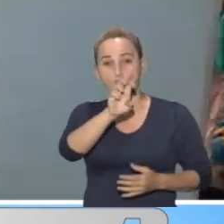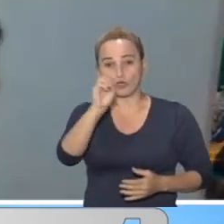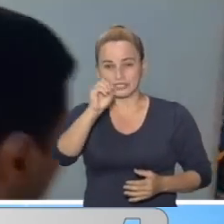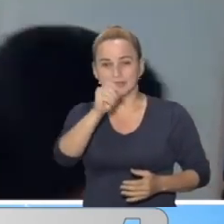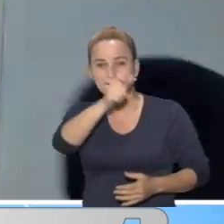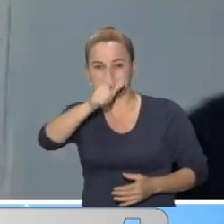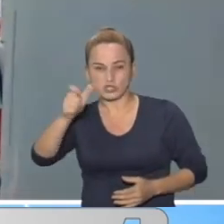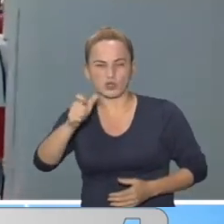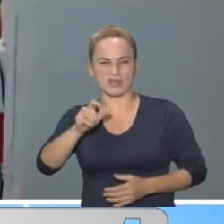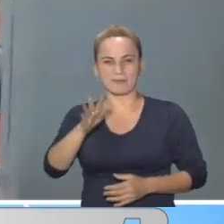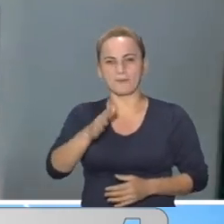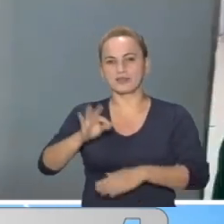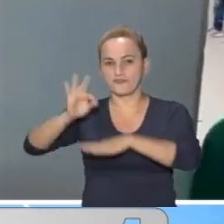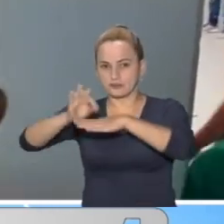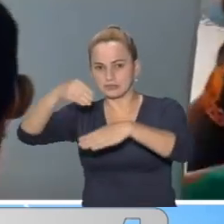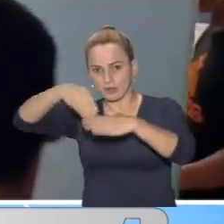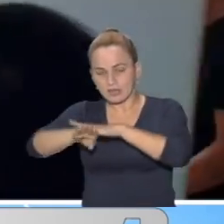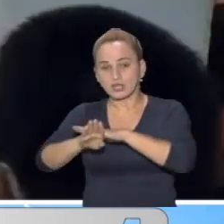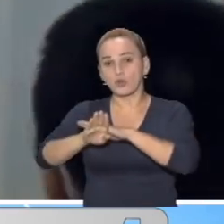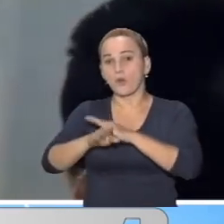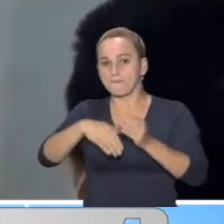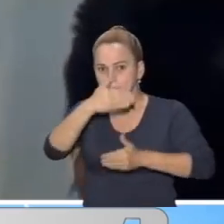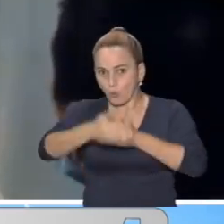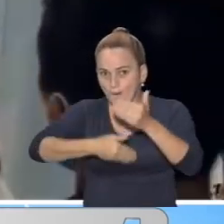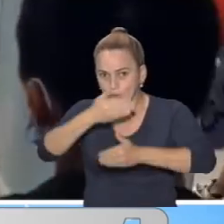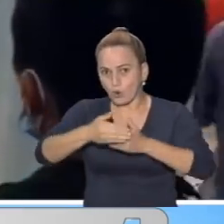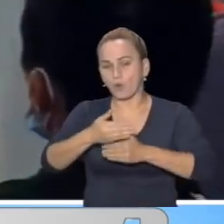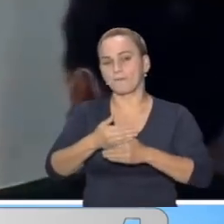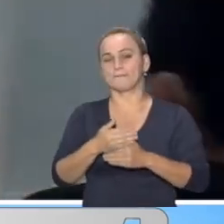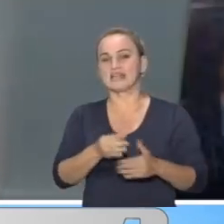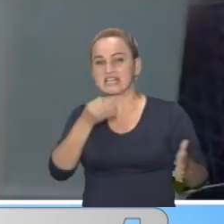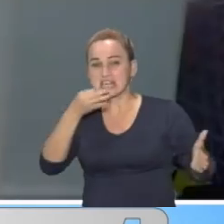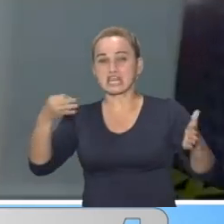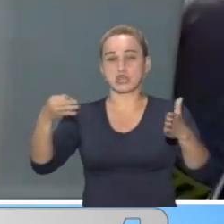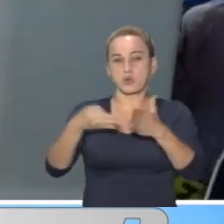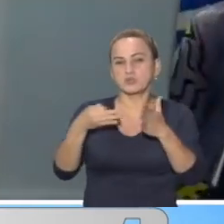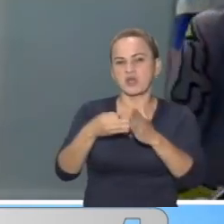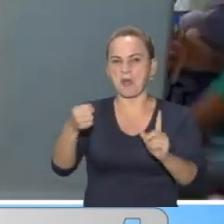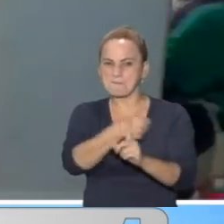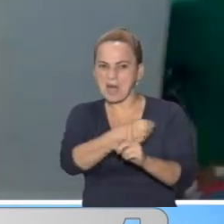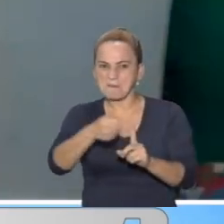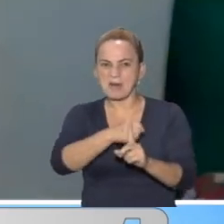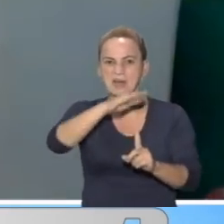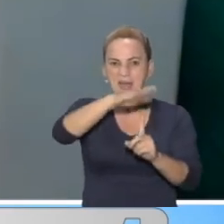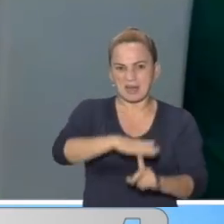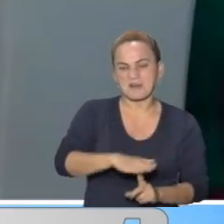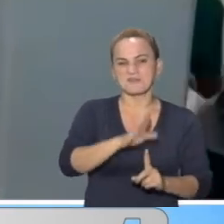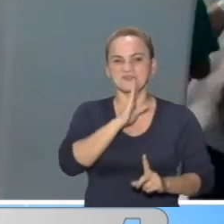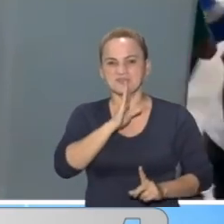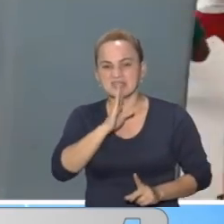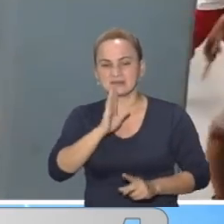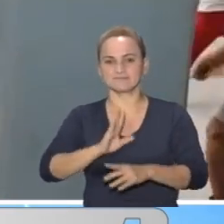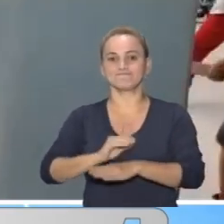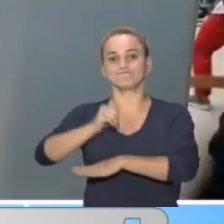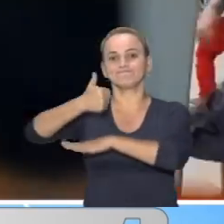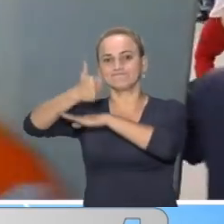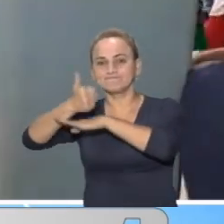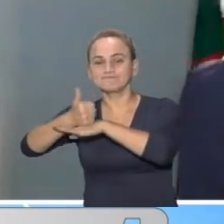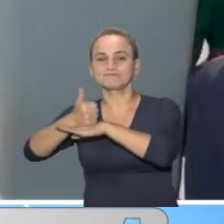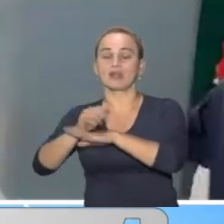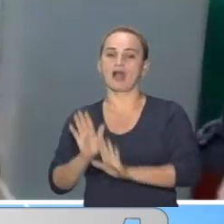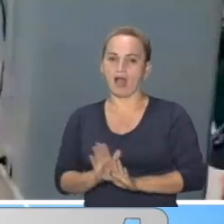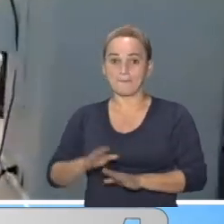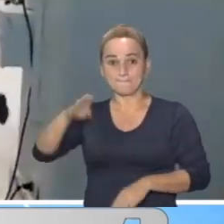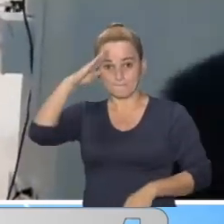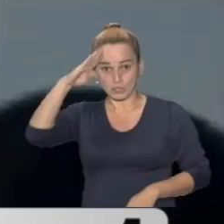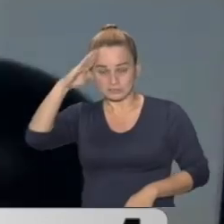fundación, personas que están en rehabilitación denunciando tratos inhumanos por parte de las personas que están a su cargo. Por la tal razón,